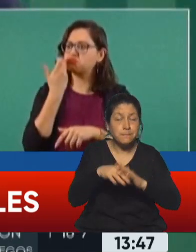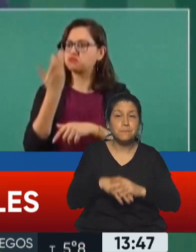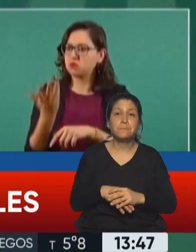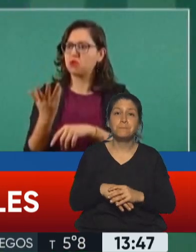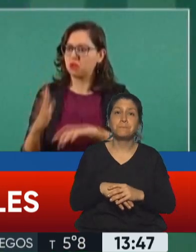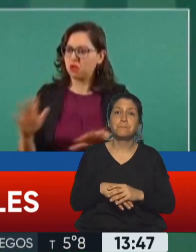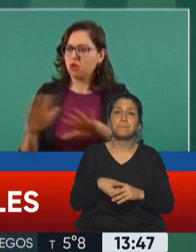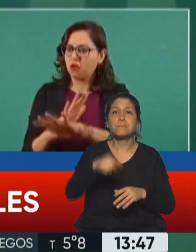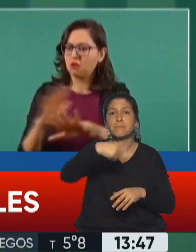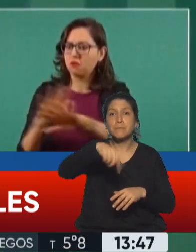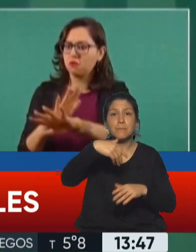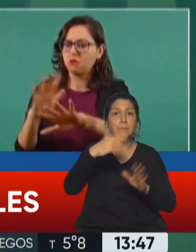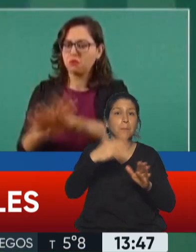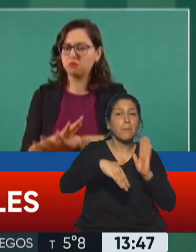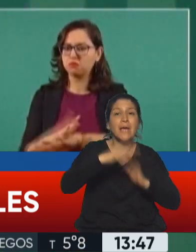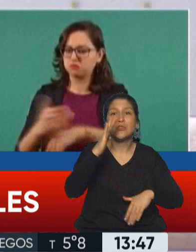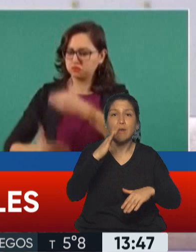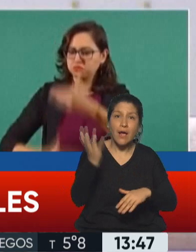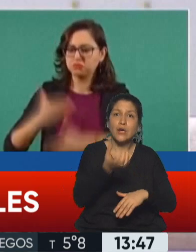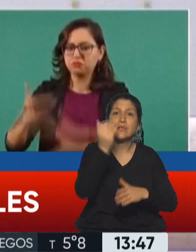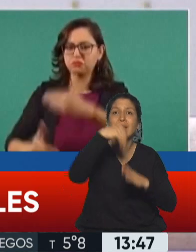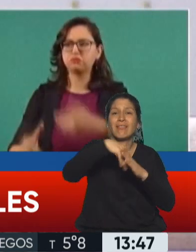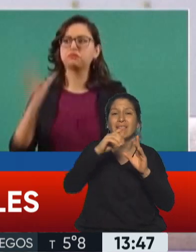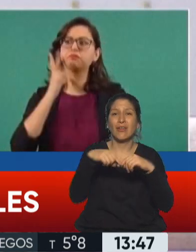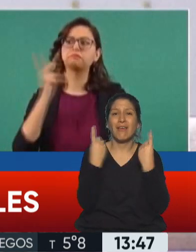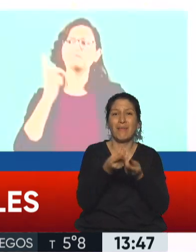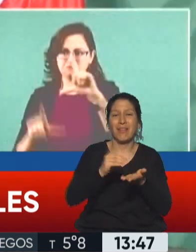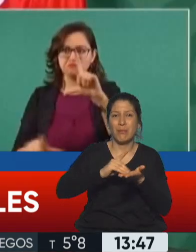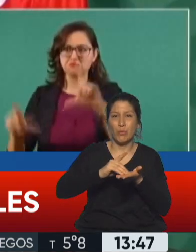van a tener mayoría en la Cámara de Diputados.